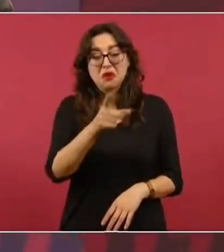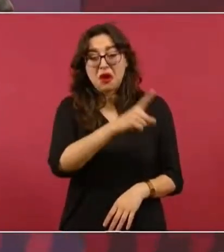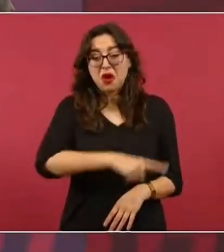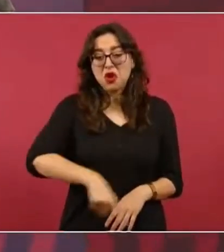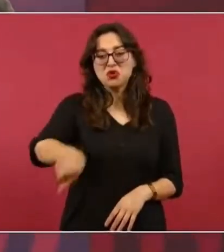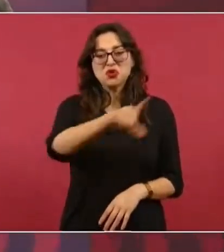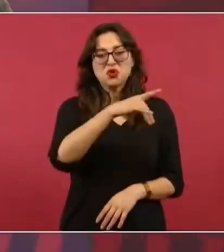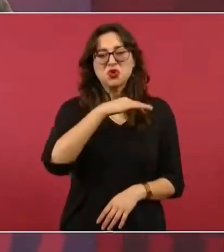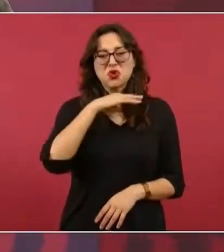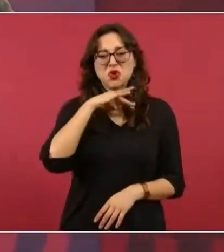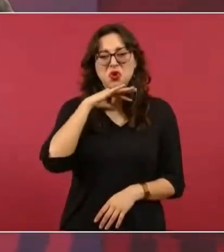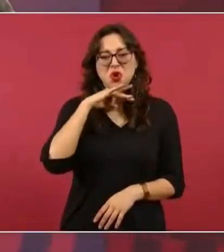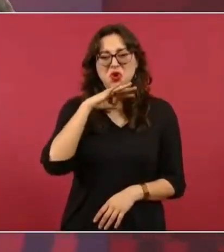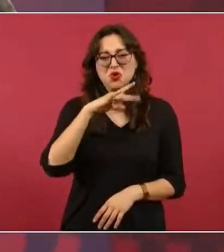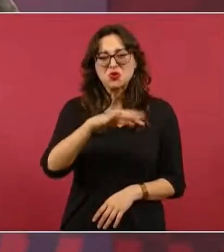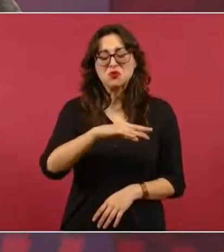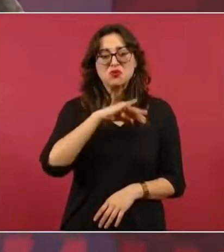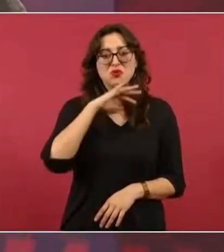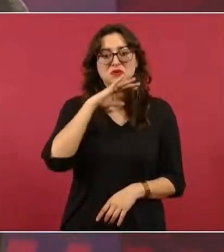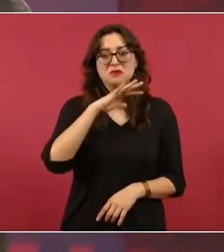pierden su respetabilidad.